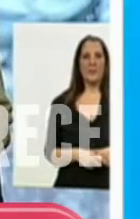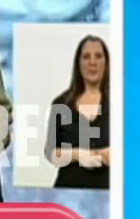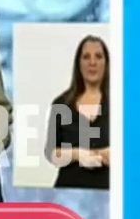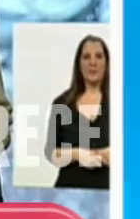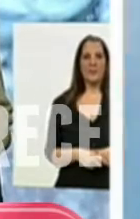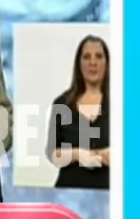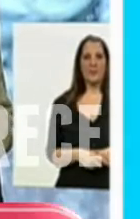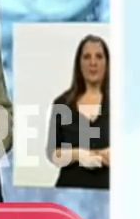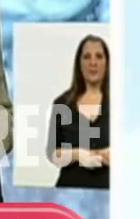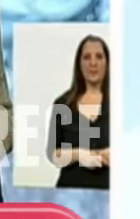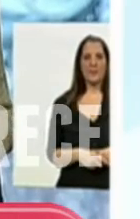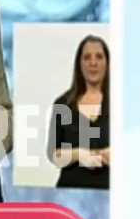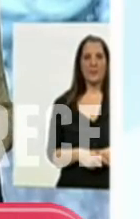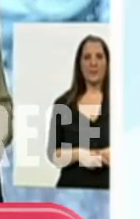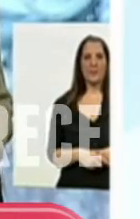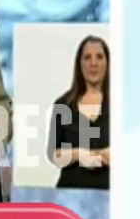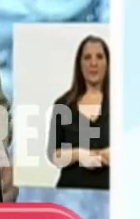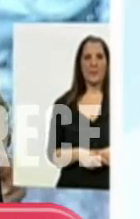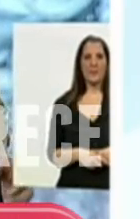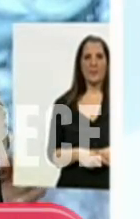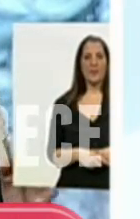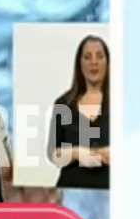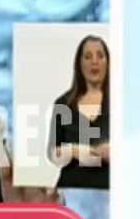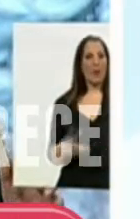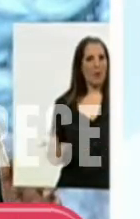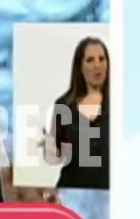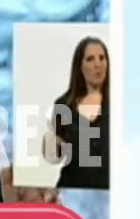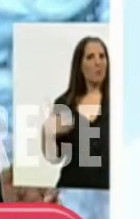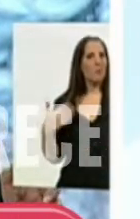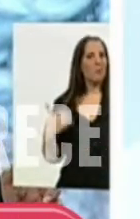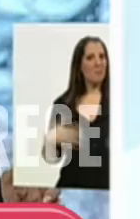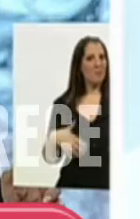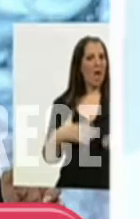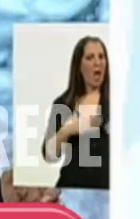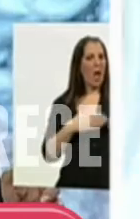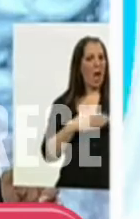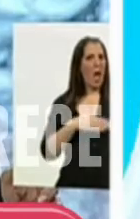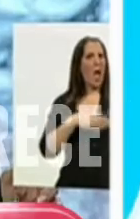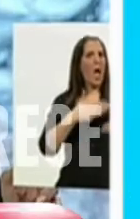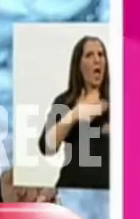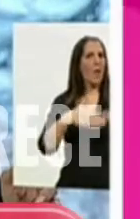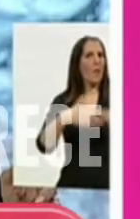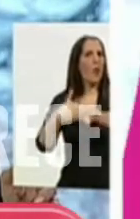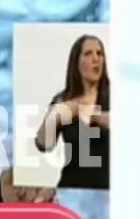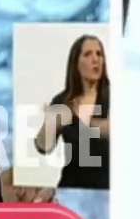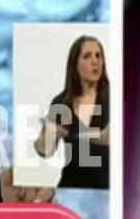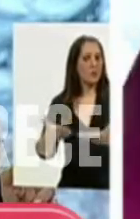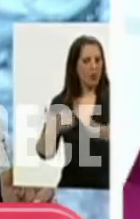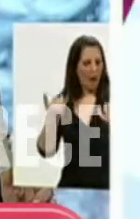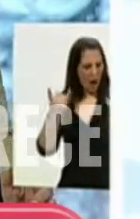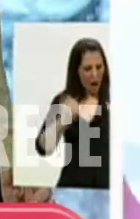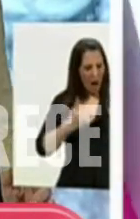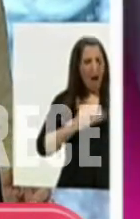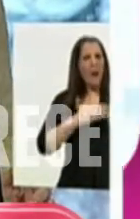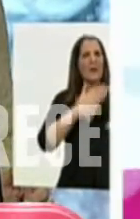Entonces, ¿qué pasa? Al estar las causas desmembradas, separadas entre sí, Casanello dice, bueno, acá tengo dinero que fue lavado. ¿Y de dónde salió? No tengo ningún delito